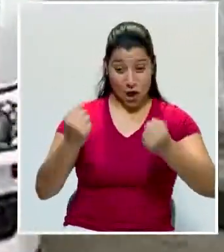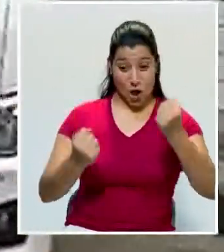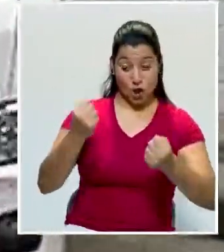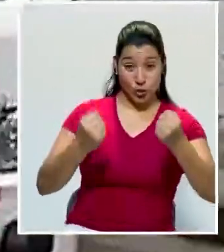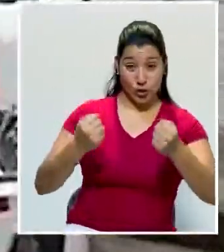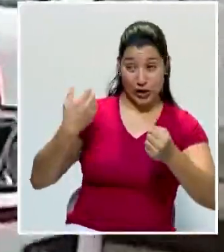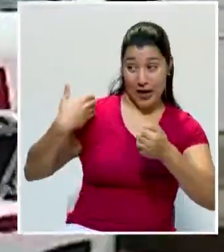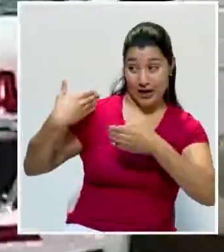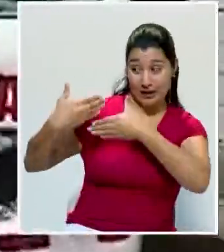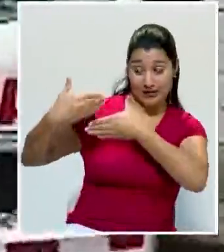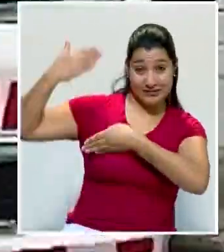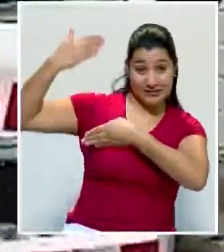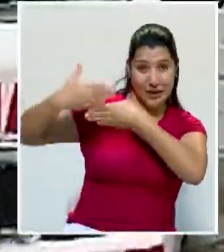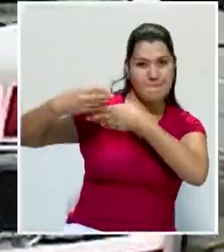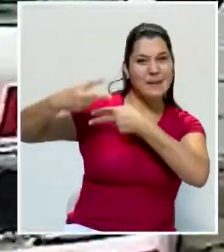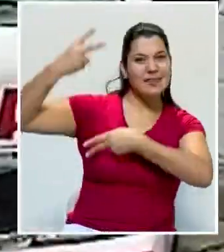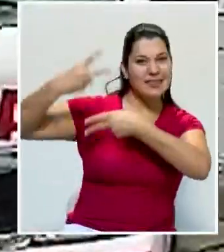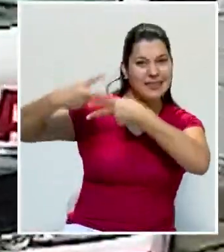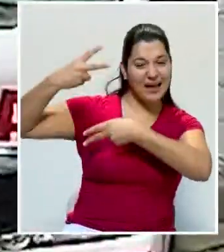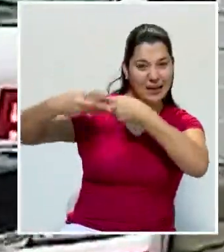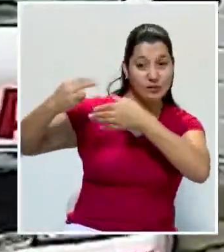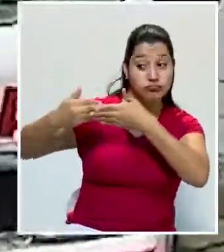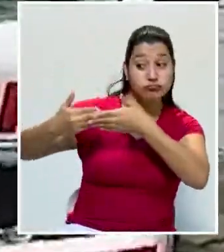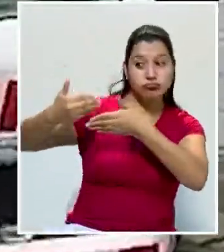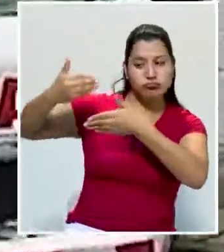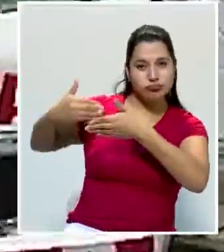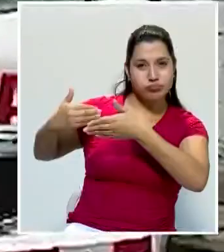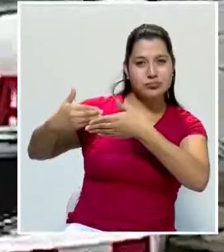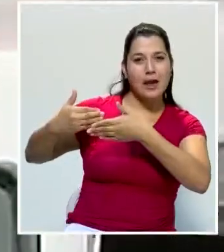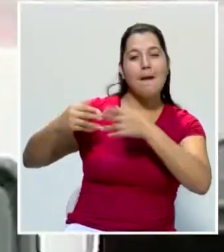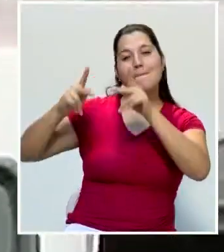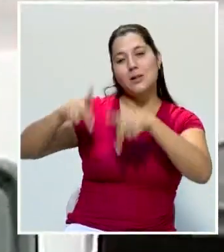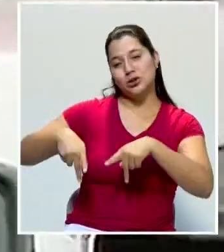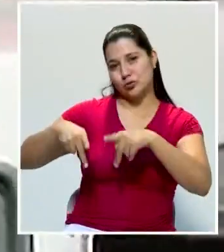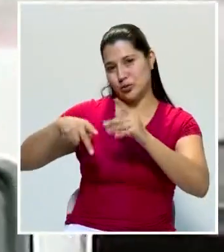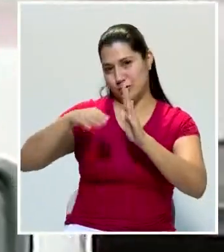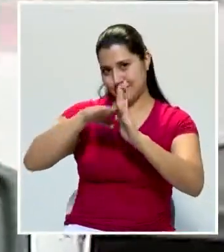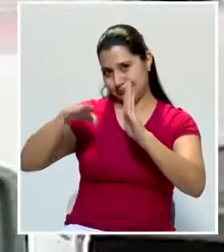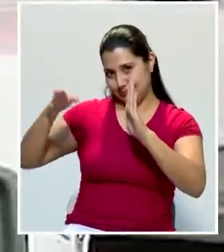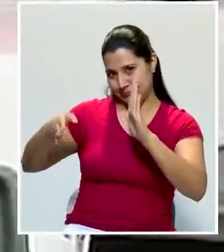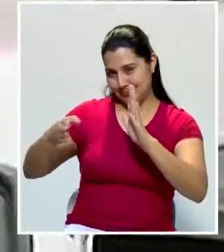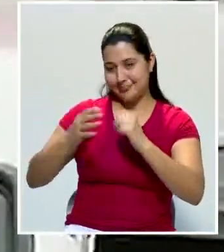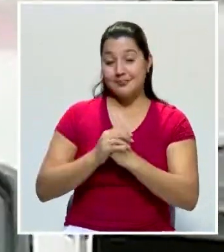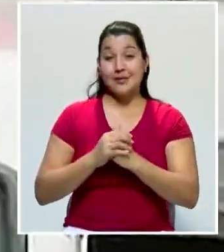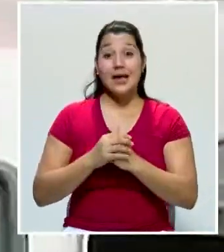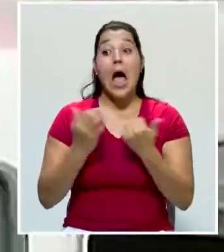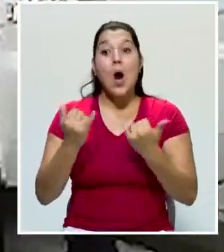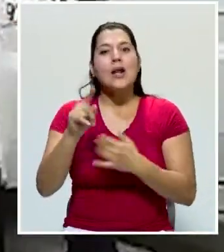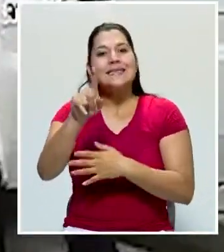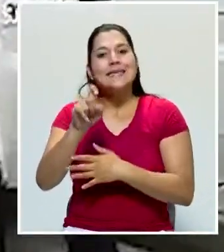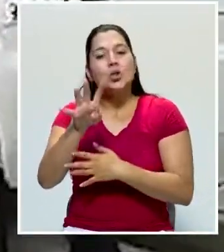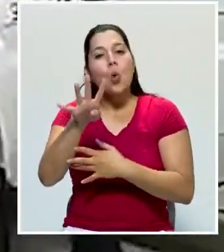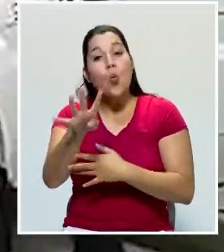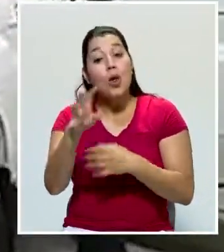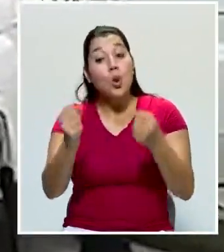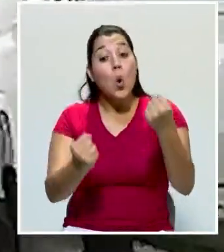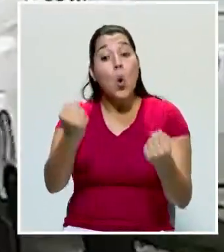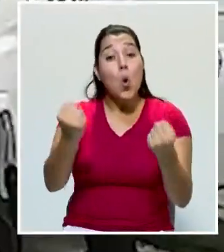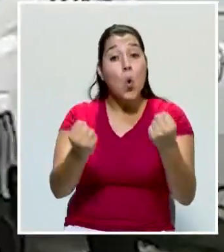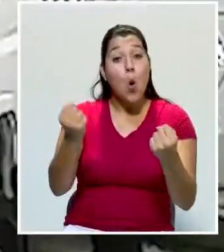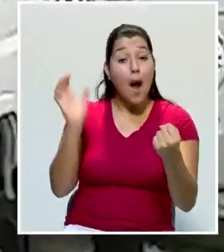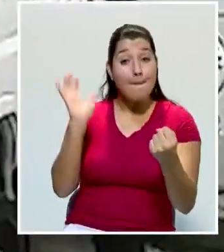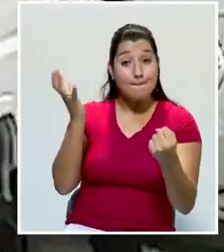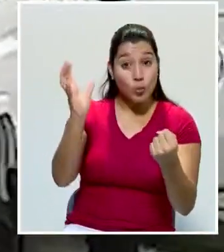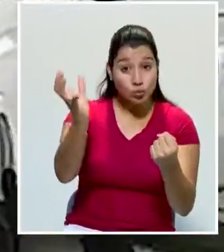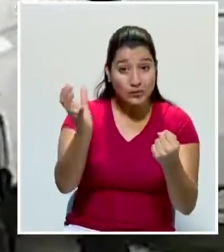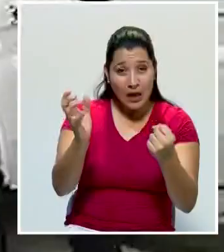58.690 millones de colones fueron autorizados por la Contraloría General de la República para adaptar estas 104 unidades de ambulancias para que